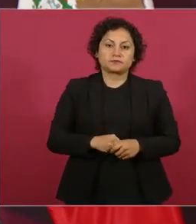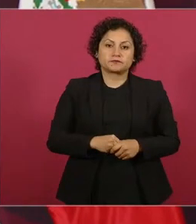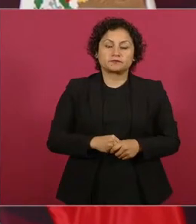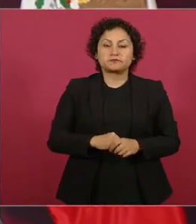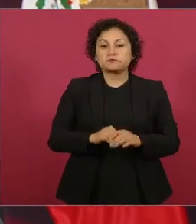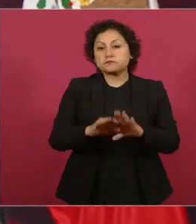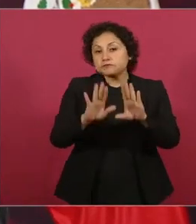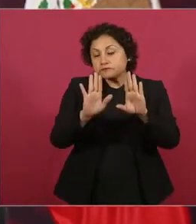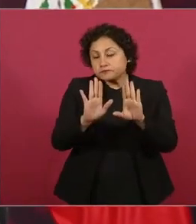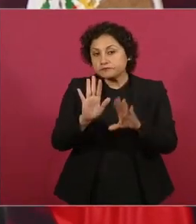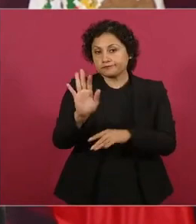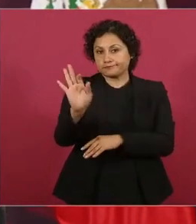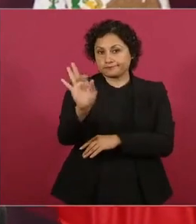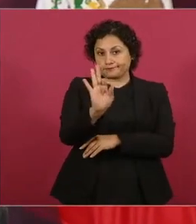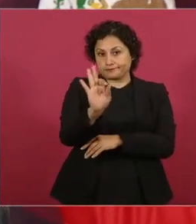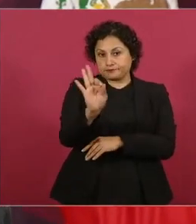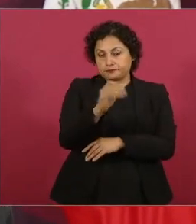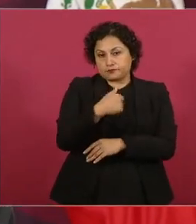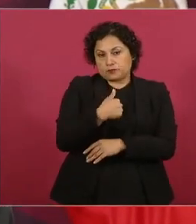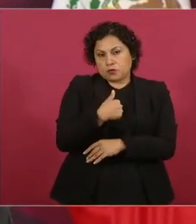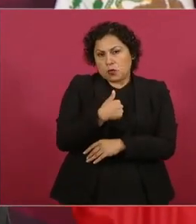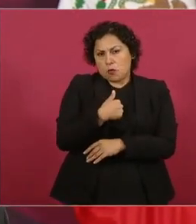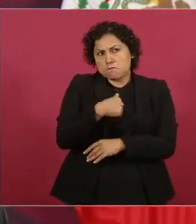en una semana, si les parece,